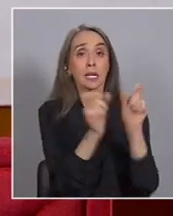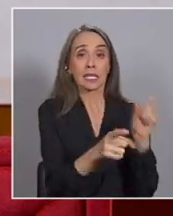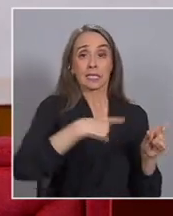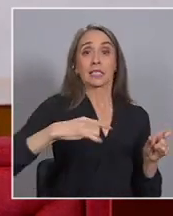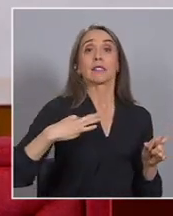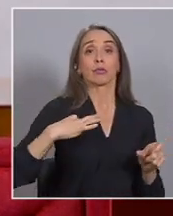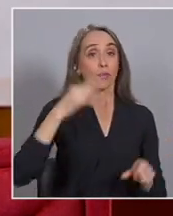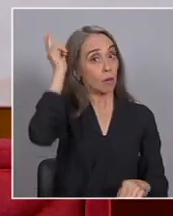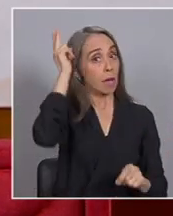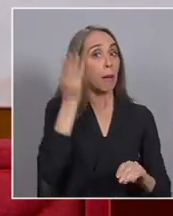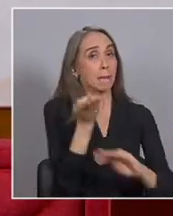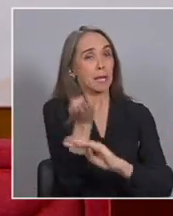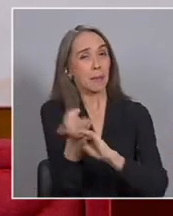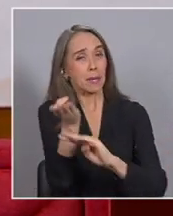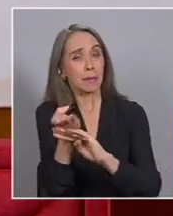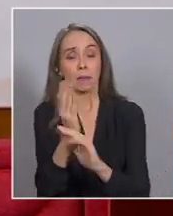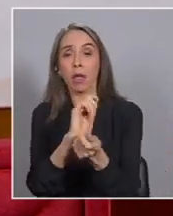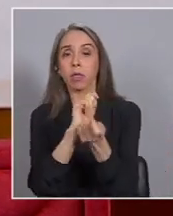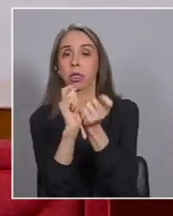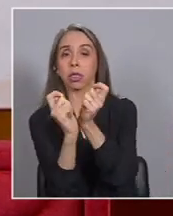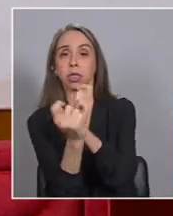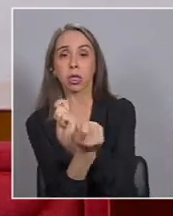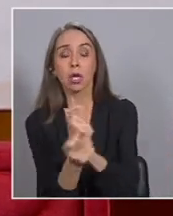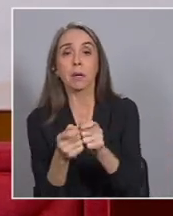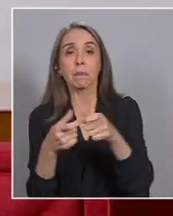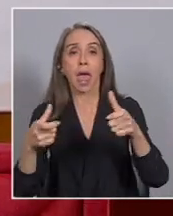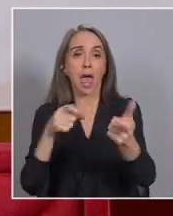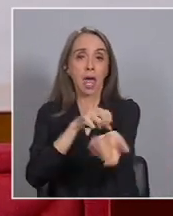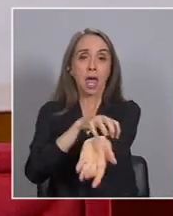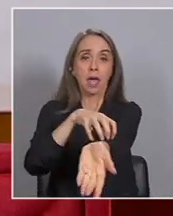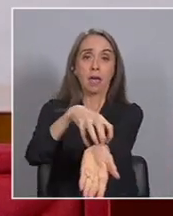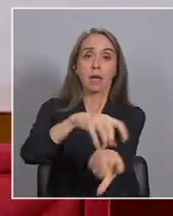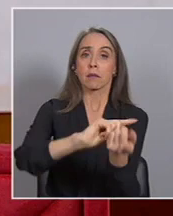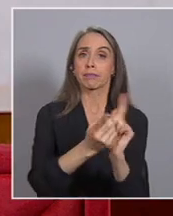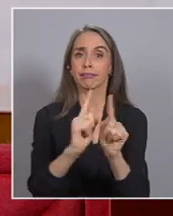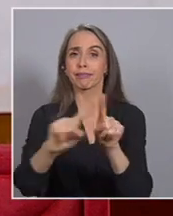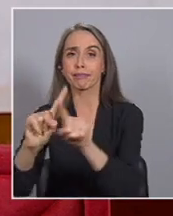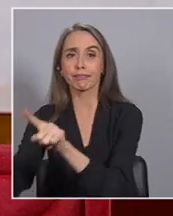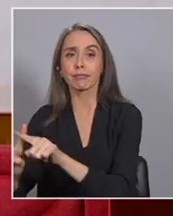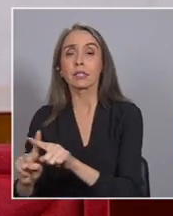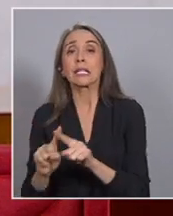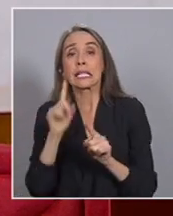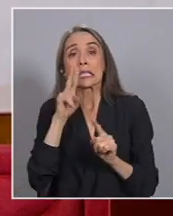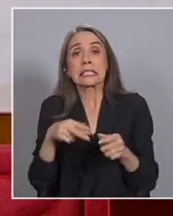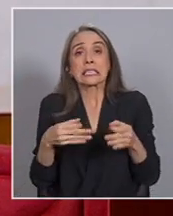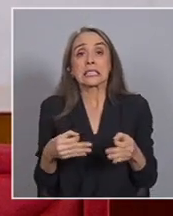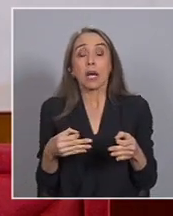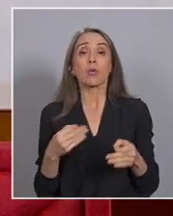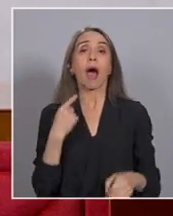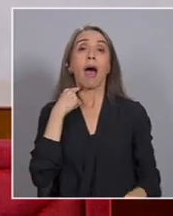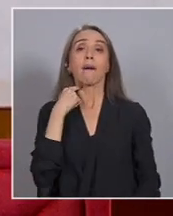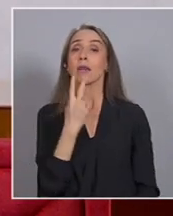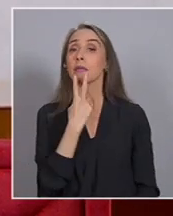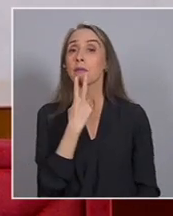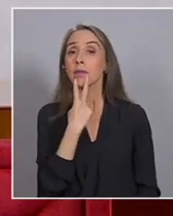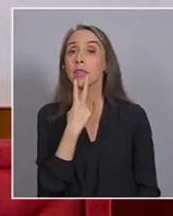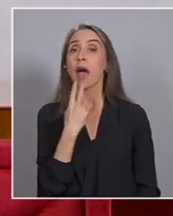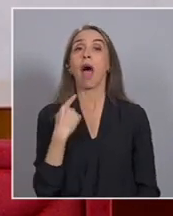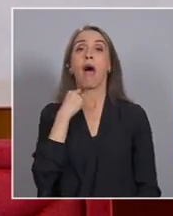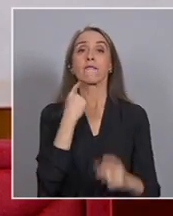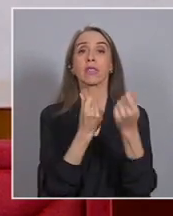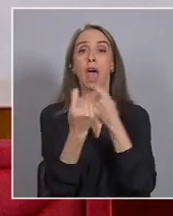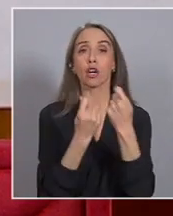pueblo, se expandía y diversificaba, provocando una inseguridad que afecta la vida, la